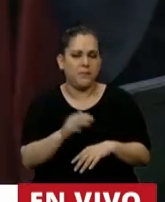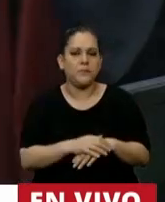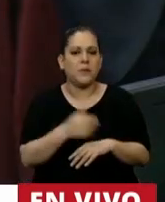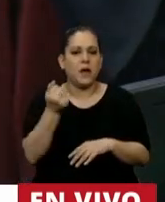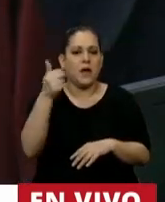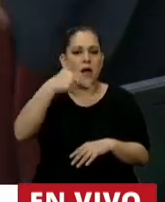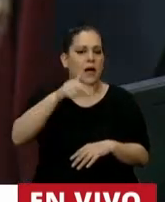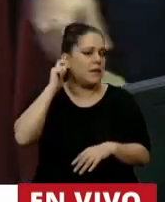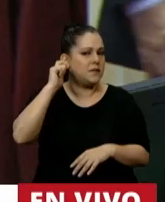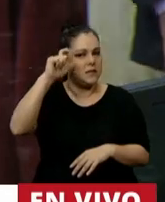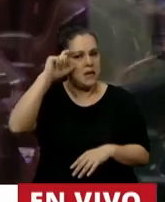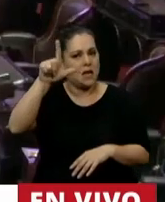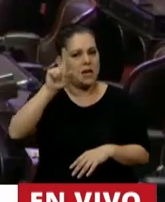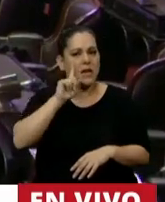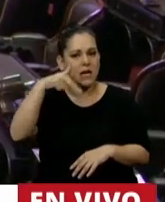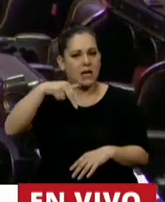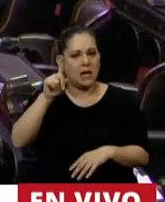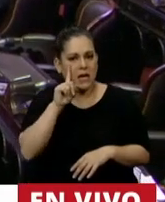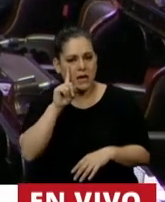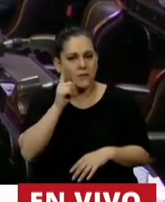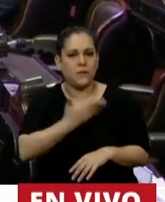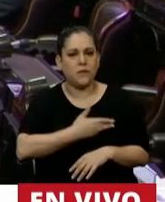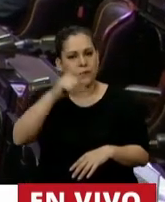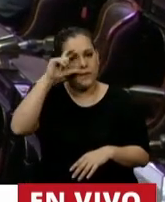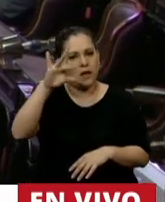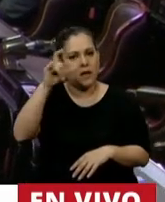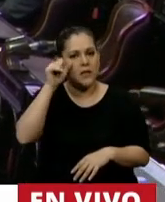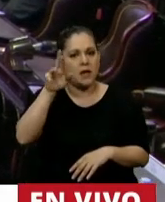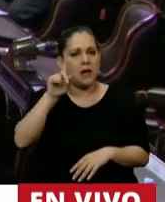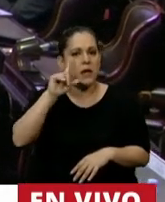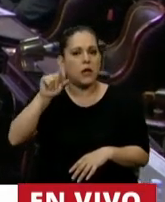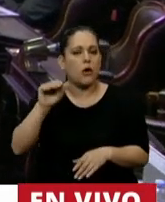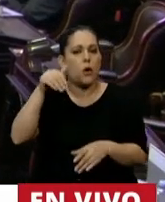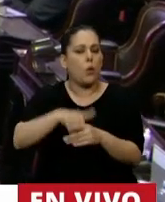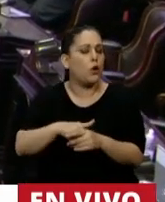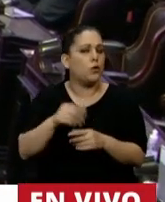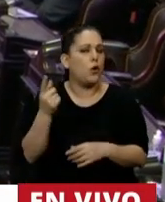angelina y federico puede expresar el sentido de su voto